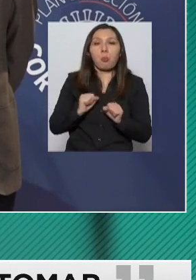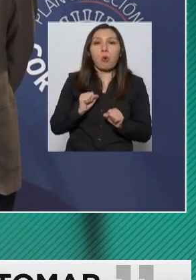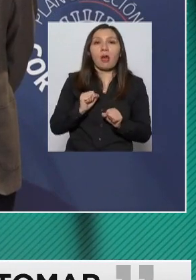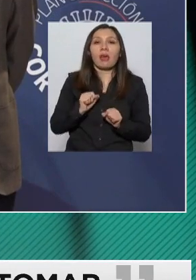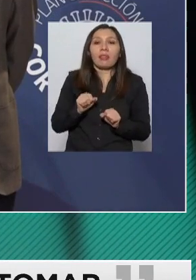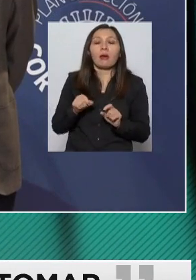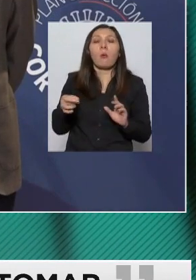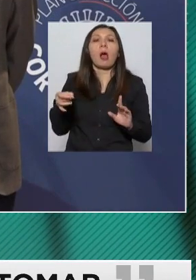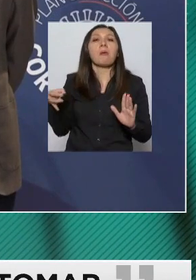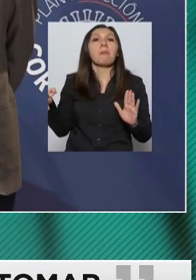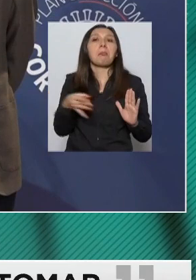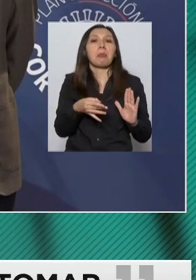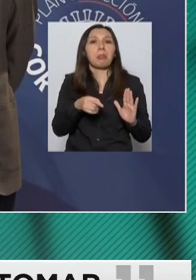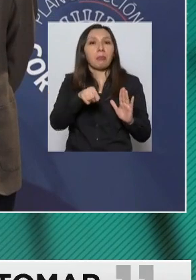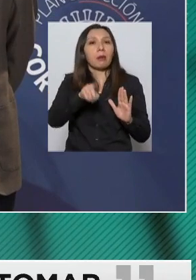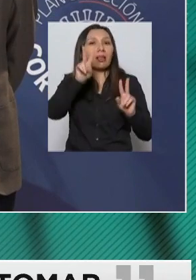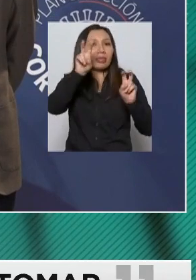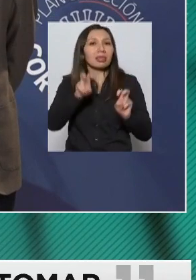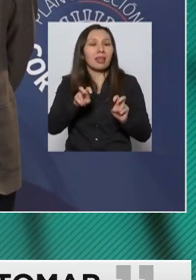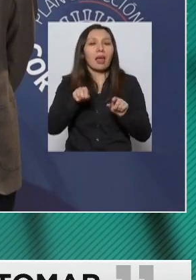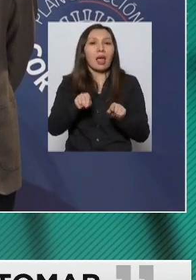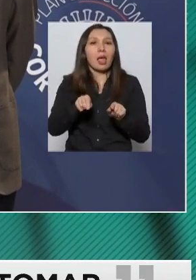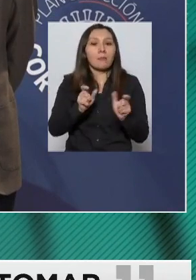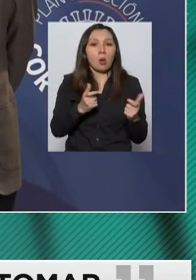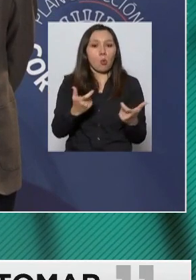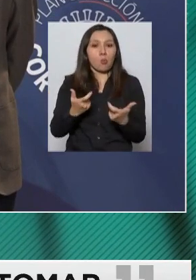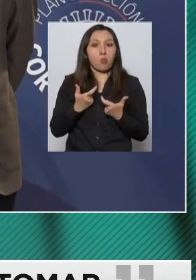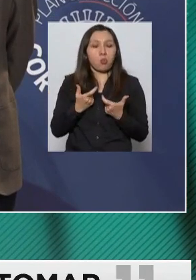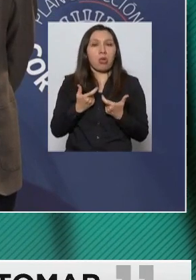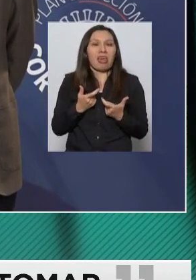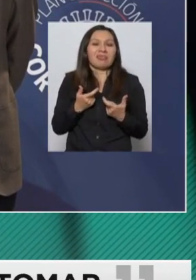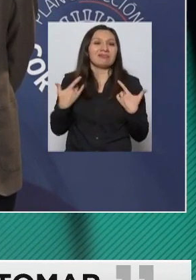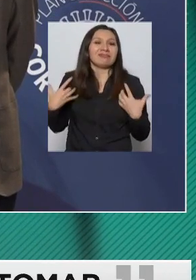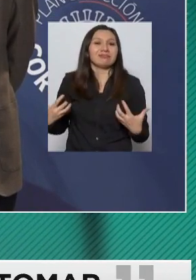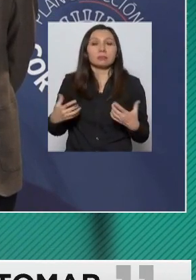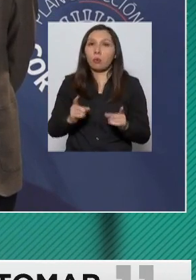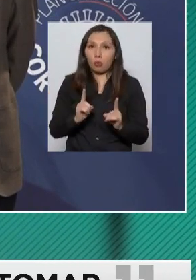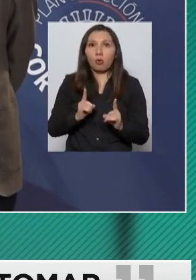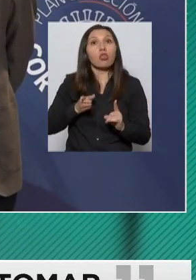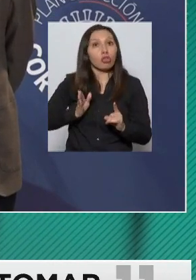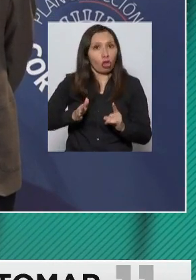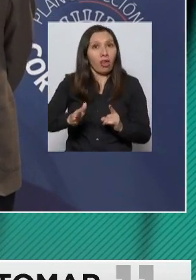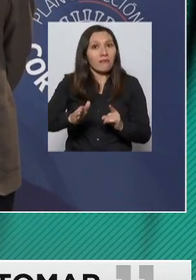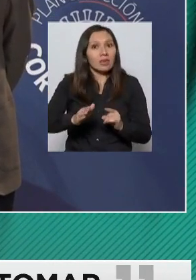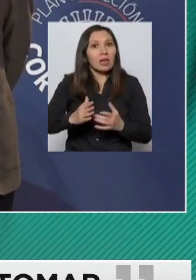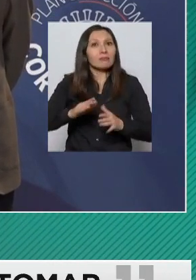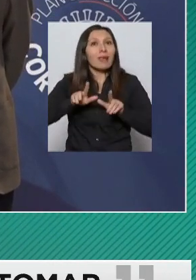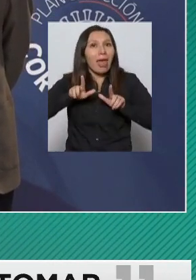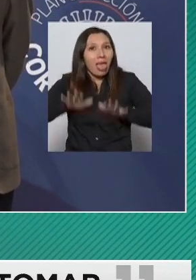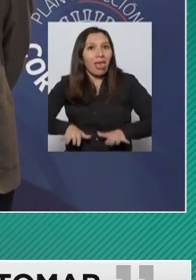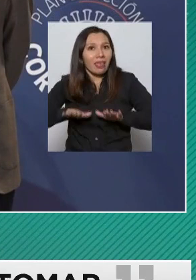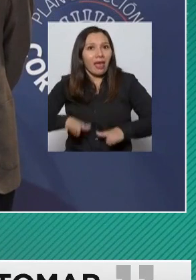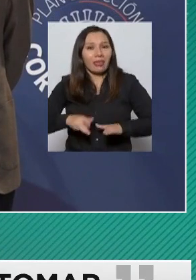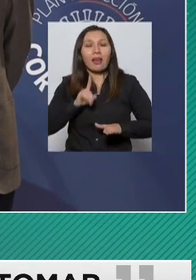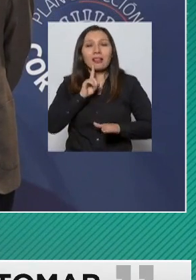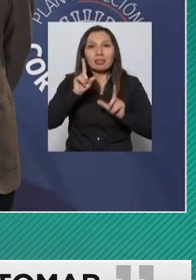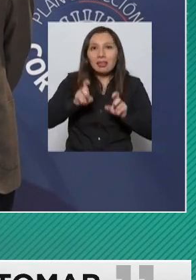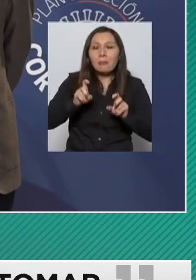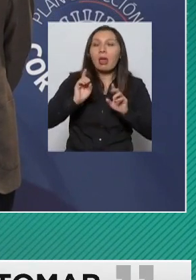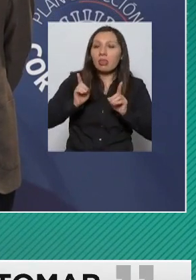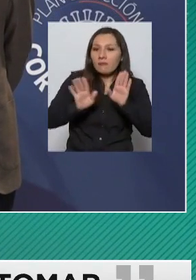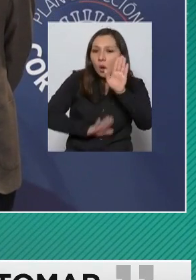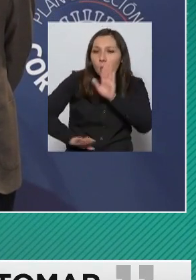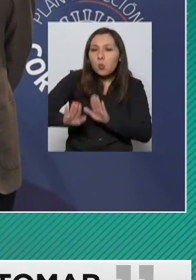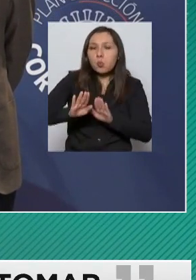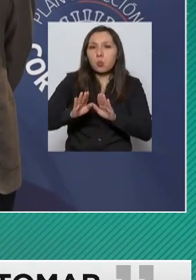vulnerar esta esta protección que insisto se va a mantener por mucho tiempo en el sentido de